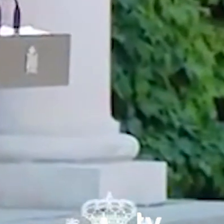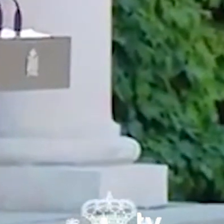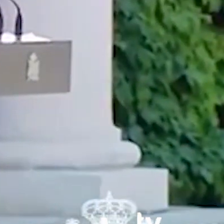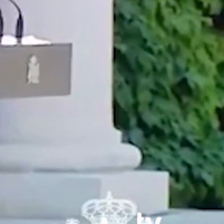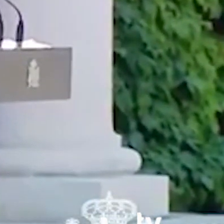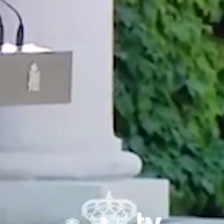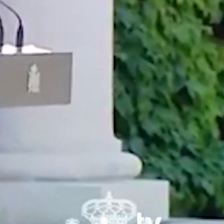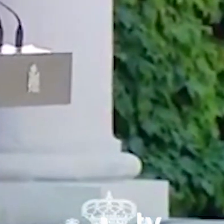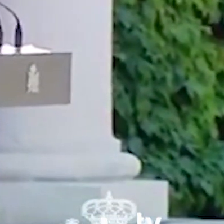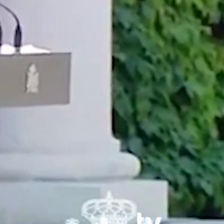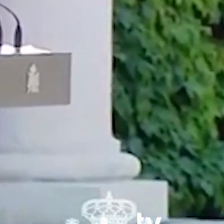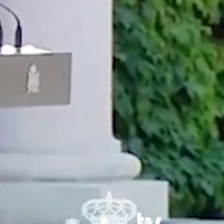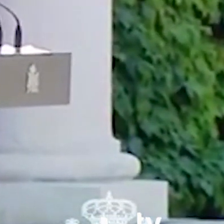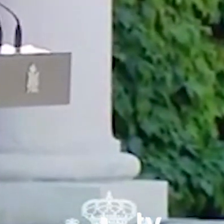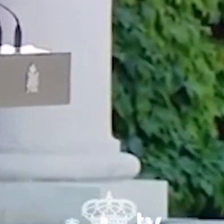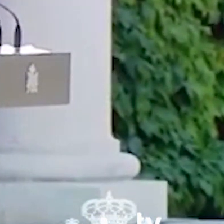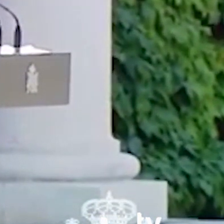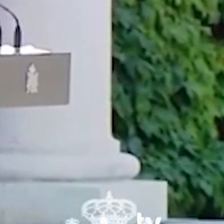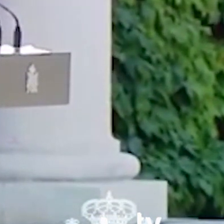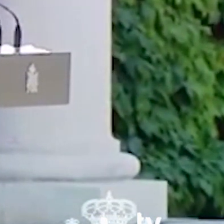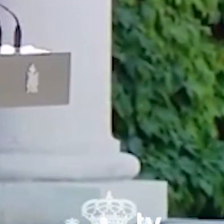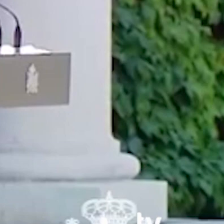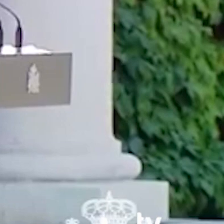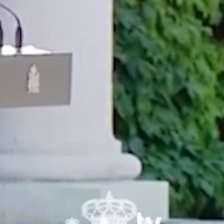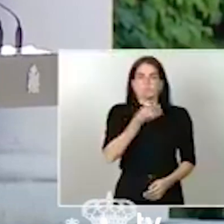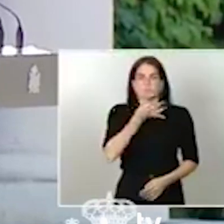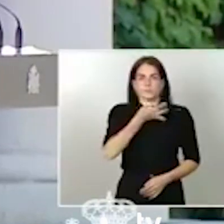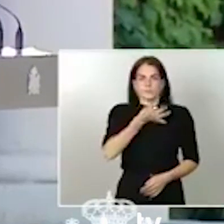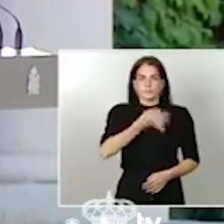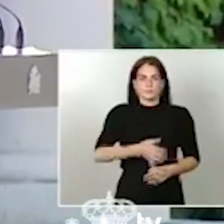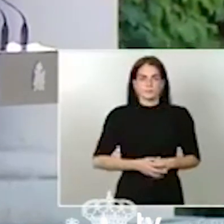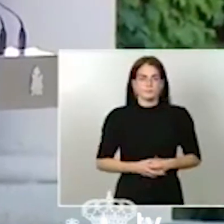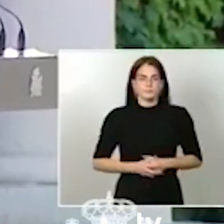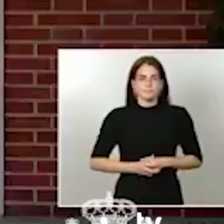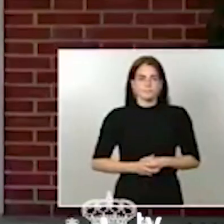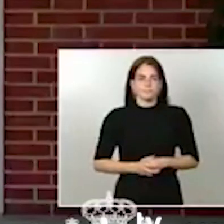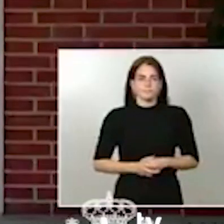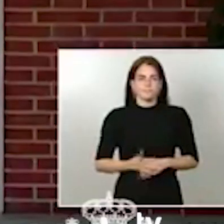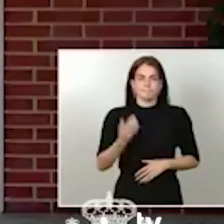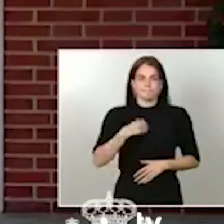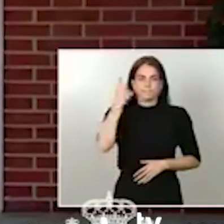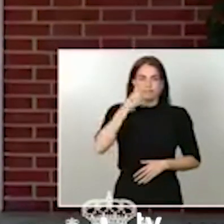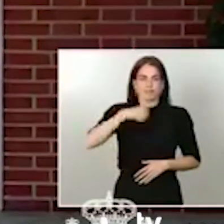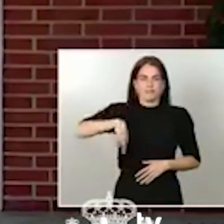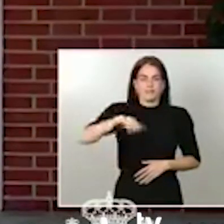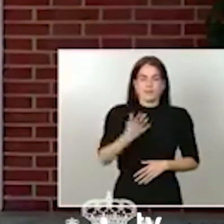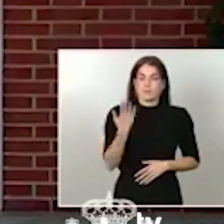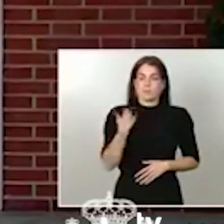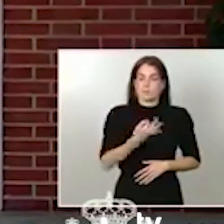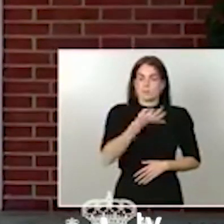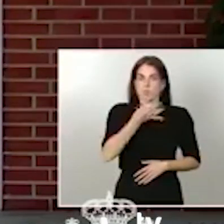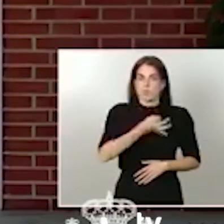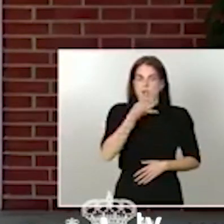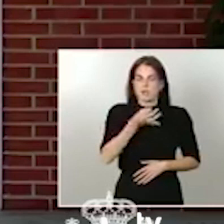no buenas tardes como saben en la tarde de ayer varios miles de personas